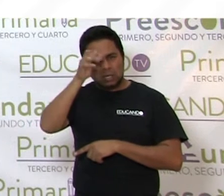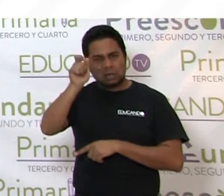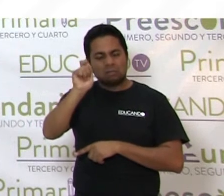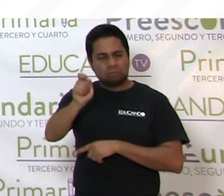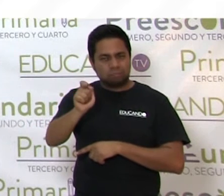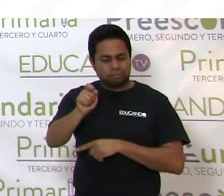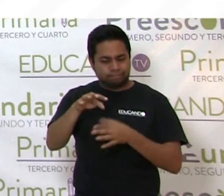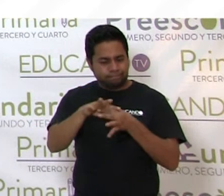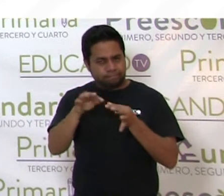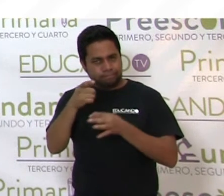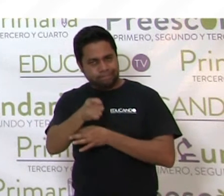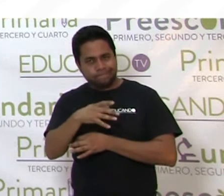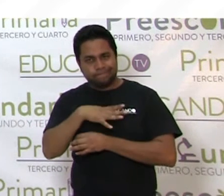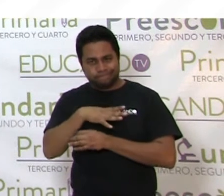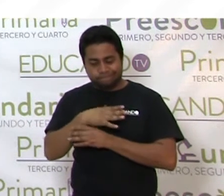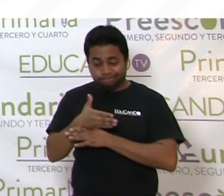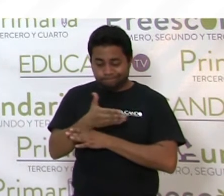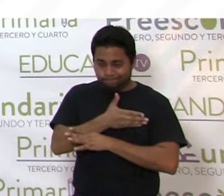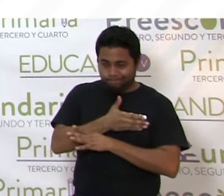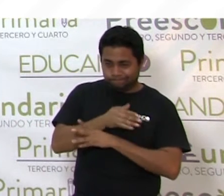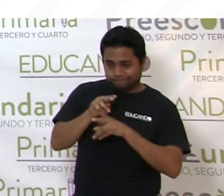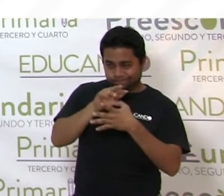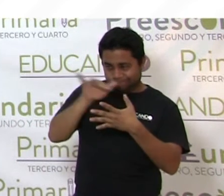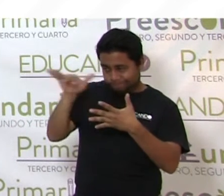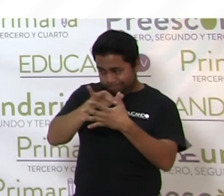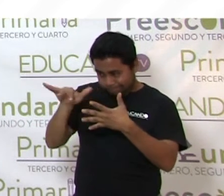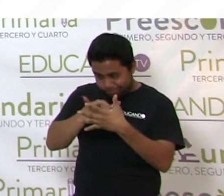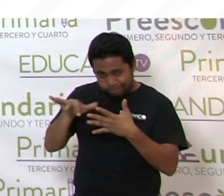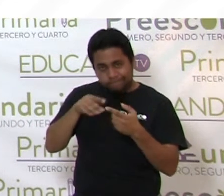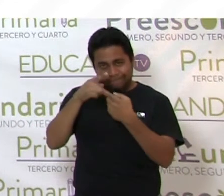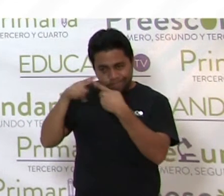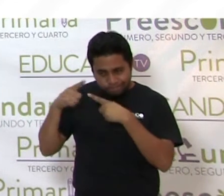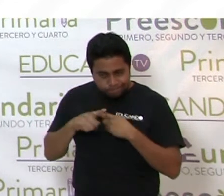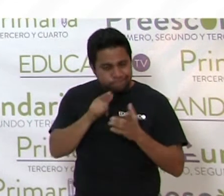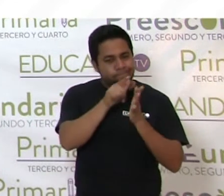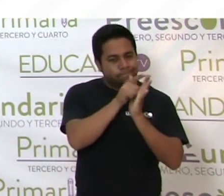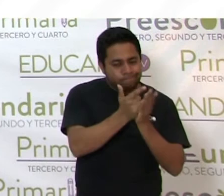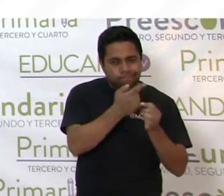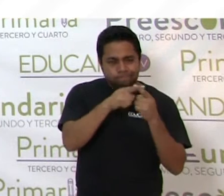literaria es que es una colección de textos literarios